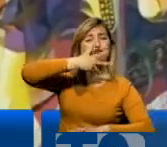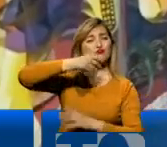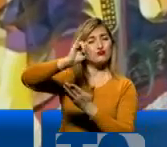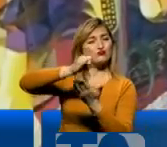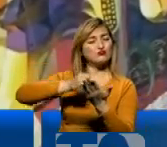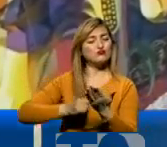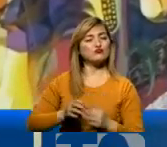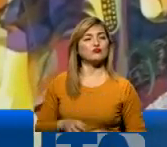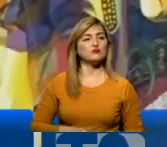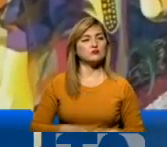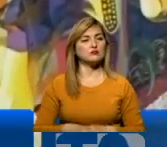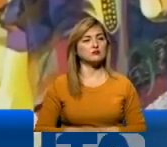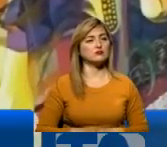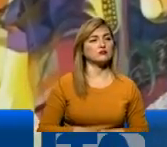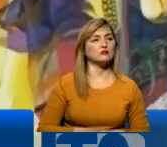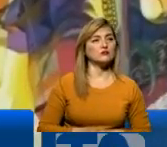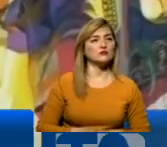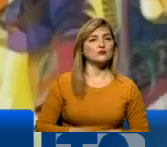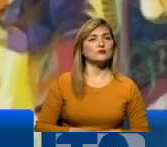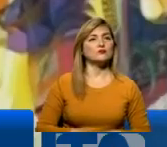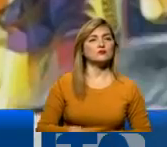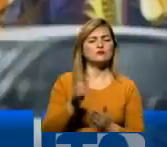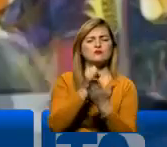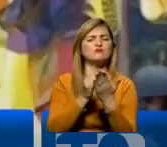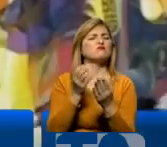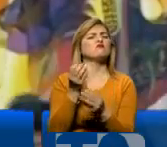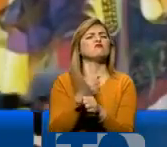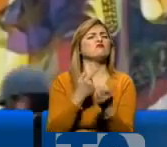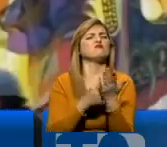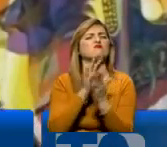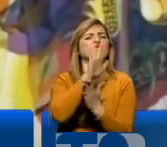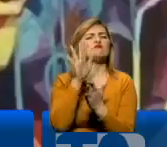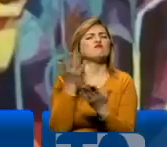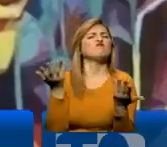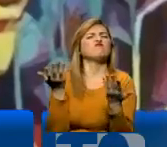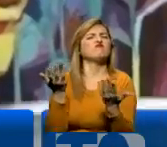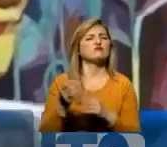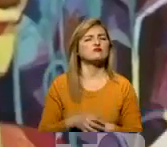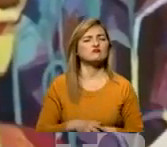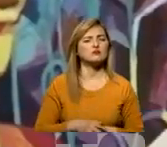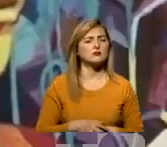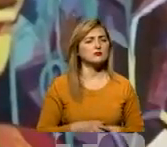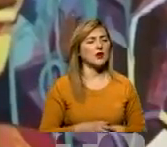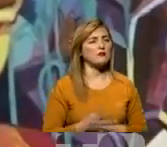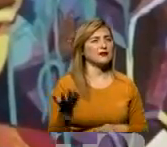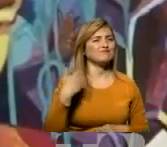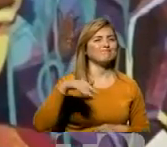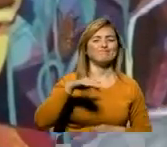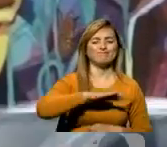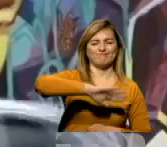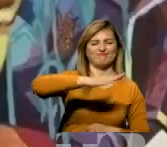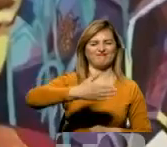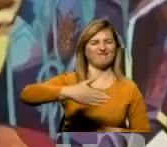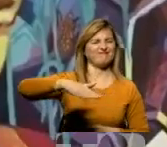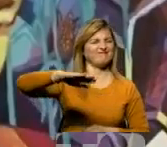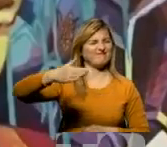la posibilidad de poder pintar estos murales. ¿Qué tipo de pintura realizan ustedes? ¿Qué imágenes son las que... Bueno, más bien lo hacemos a nivel andino, ¿no? Sí.